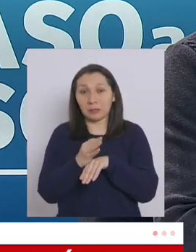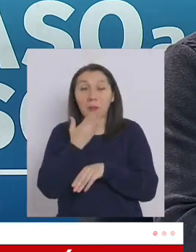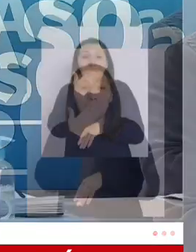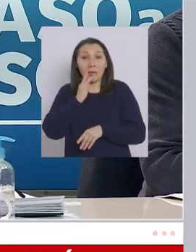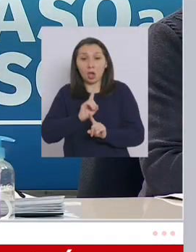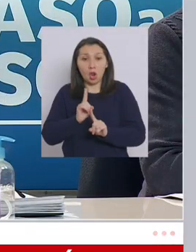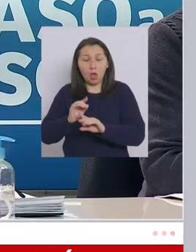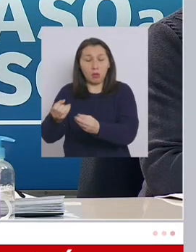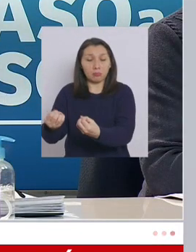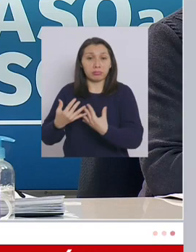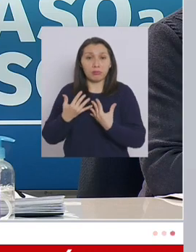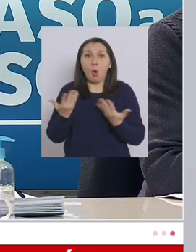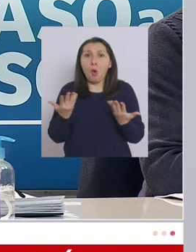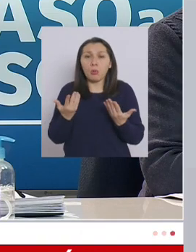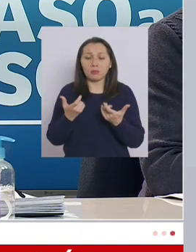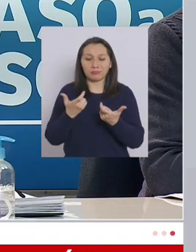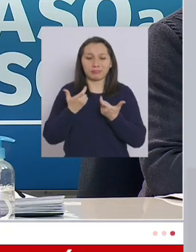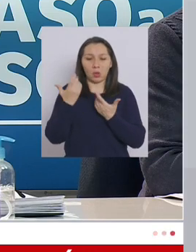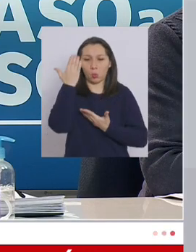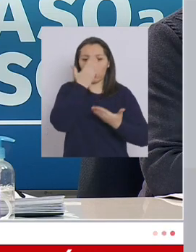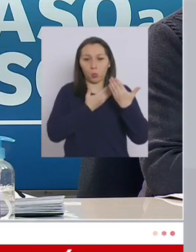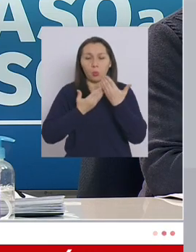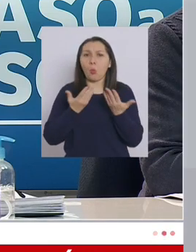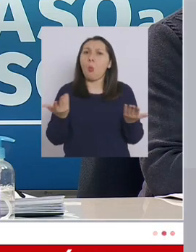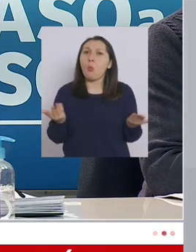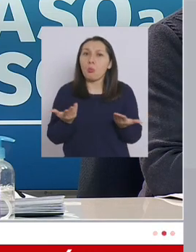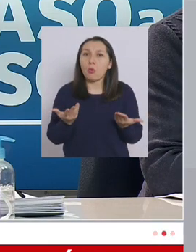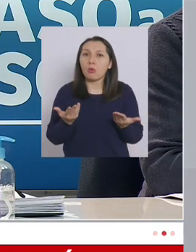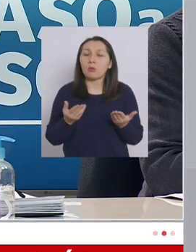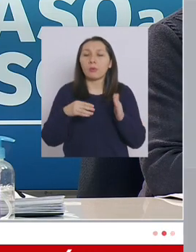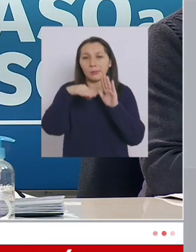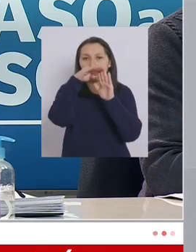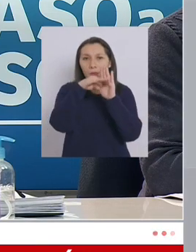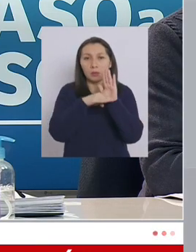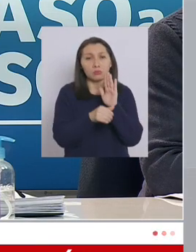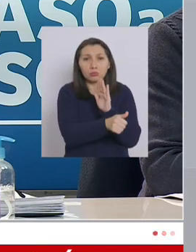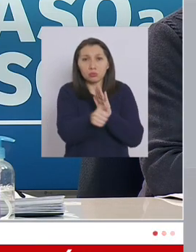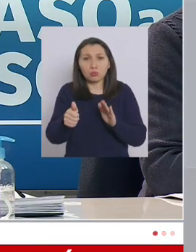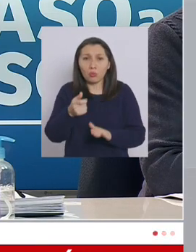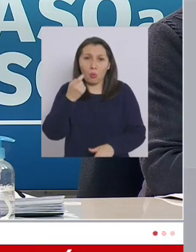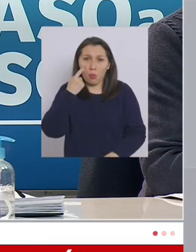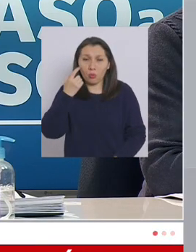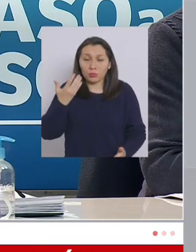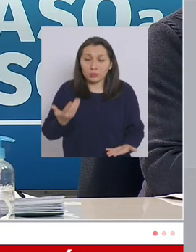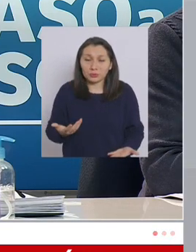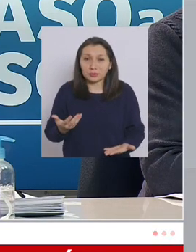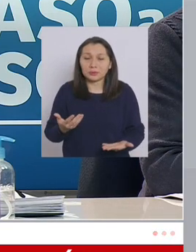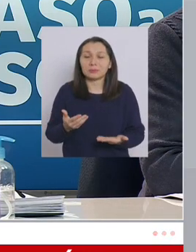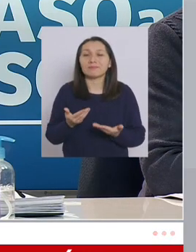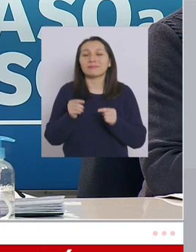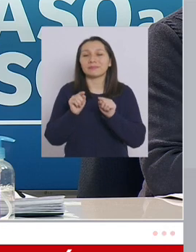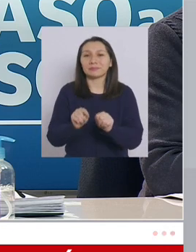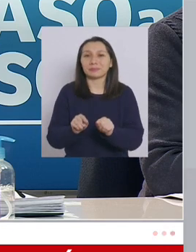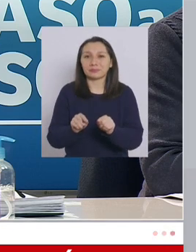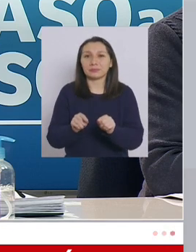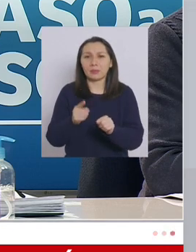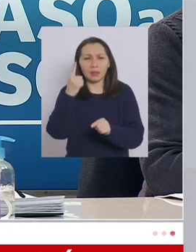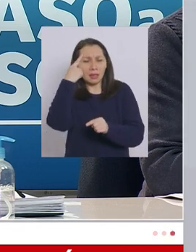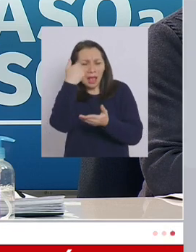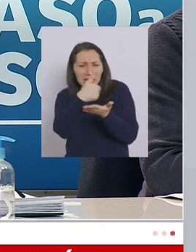de no contagiarse es cuidarse. ¿Y cuidándose cómo? Con las medidas que todos conocemos. Por tanto,